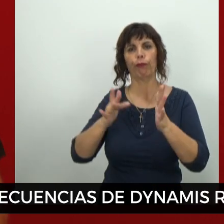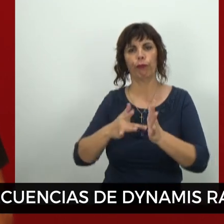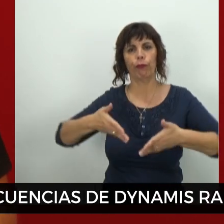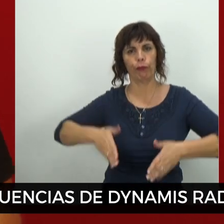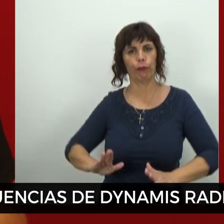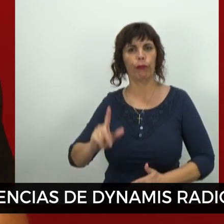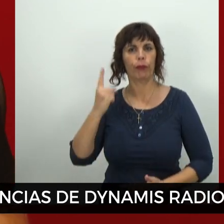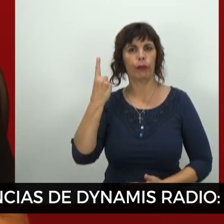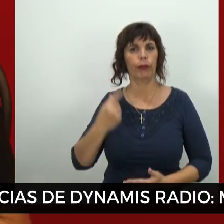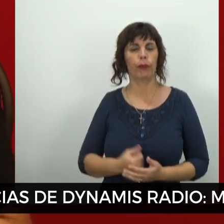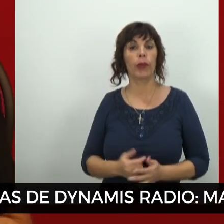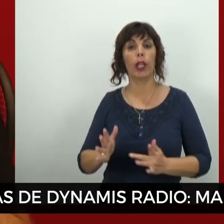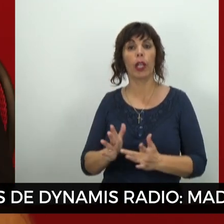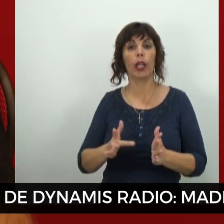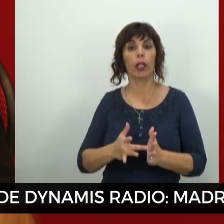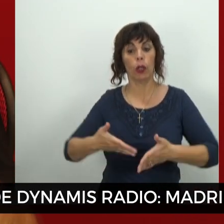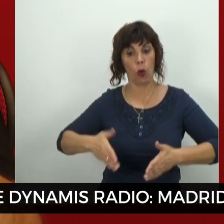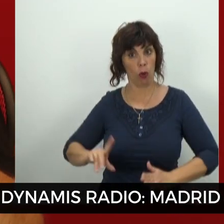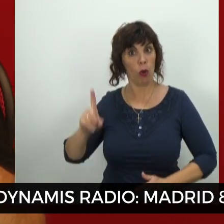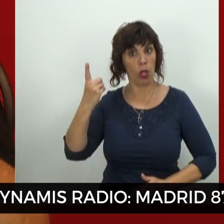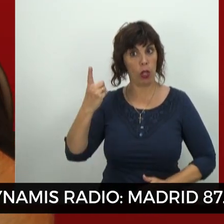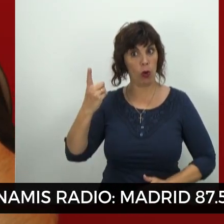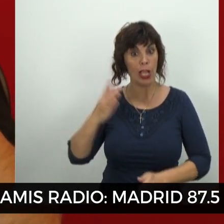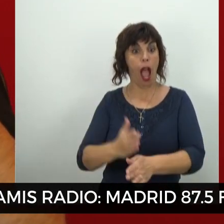Y Jesucristo, el Hijo de Dios, en el cielo